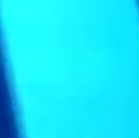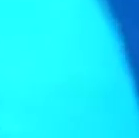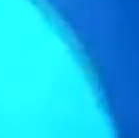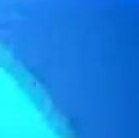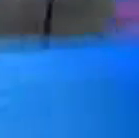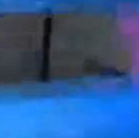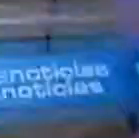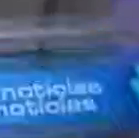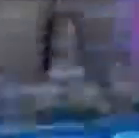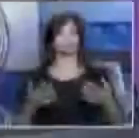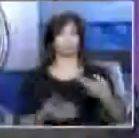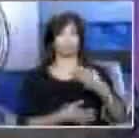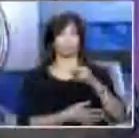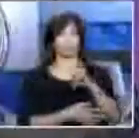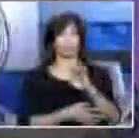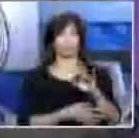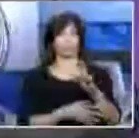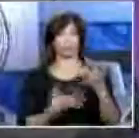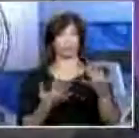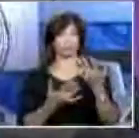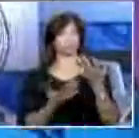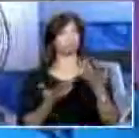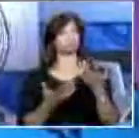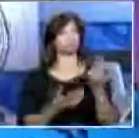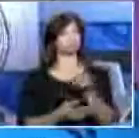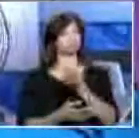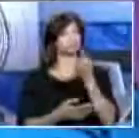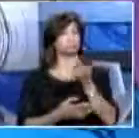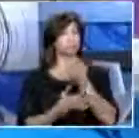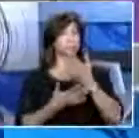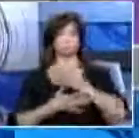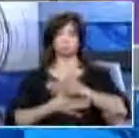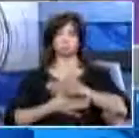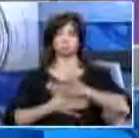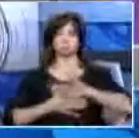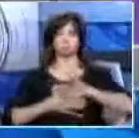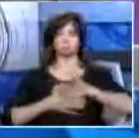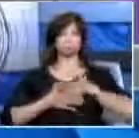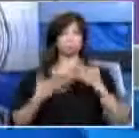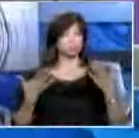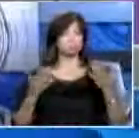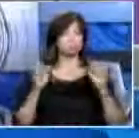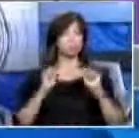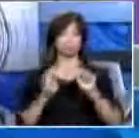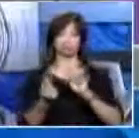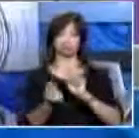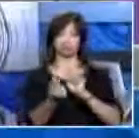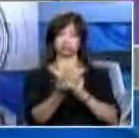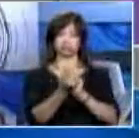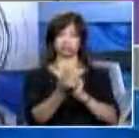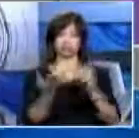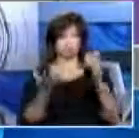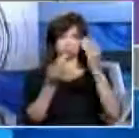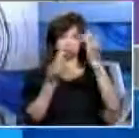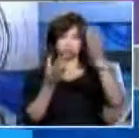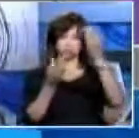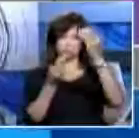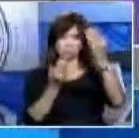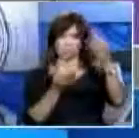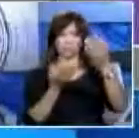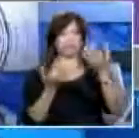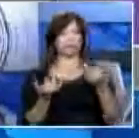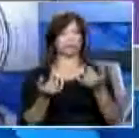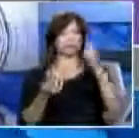soy y de que él morrison y como cada noche complacido de que podamos reencontrarnos en una nueva entrega de techno click